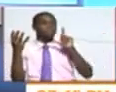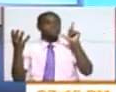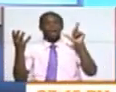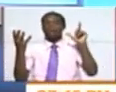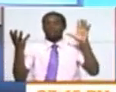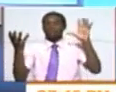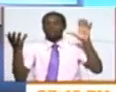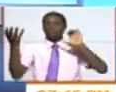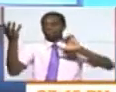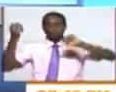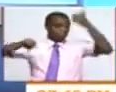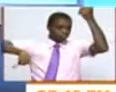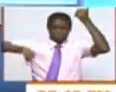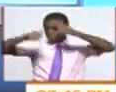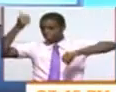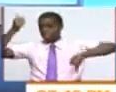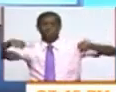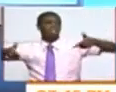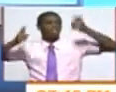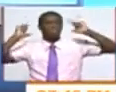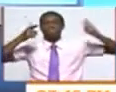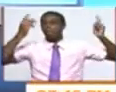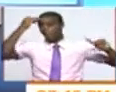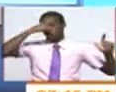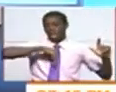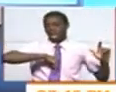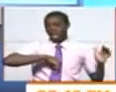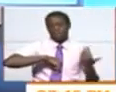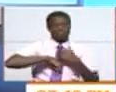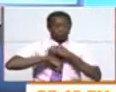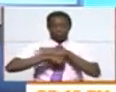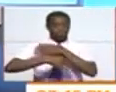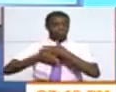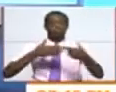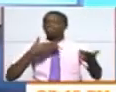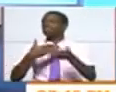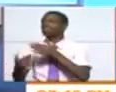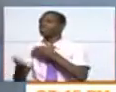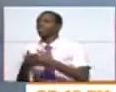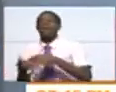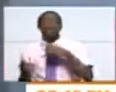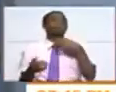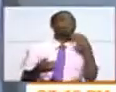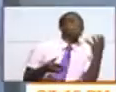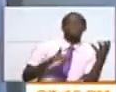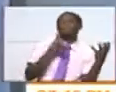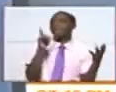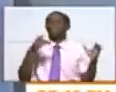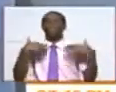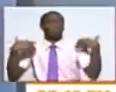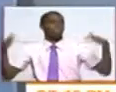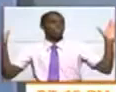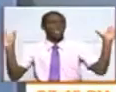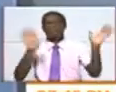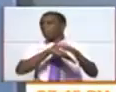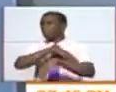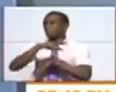bueno, todo se vale. Moral. Nada es bueno, nada es malo, todo se vale. Con tal de sacar al dictador.